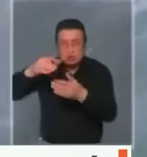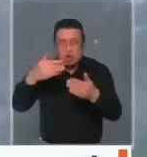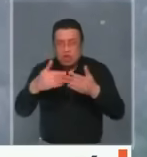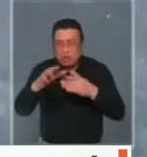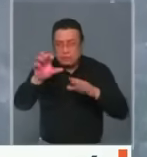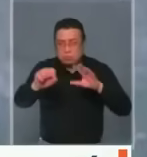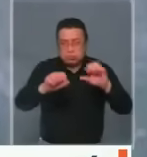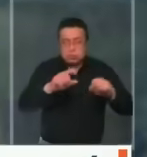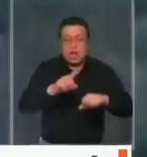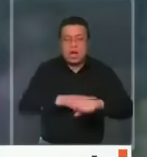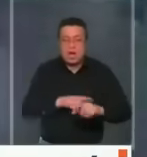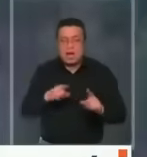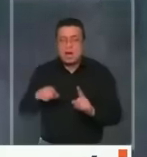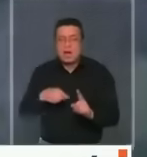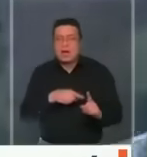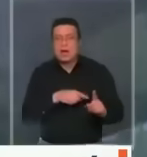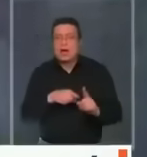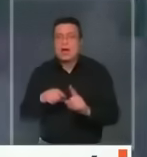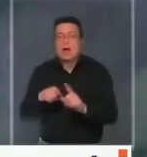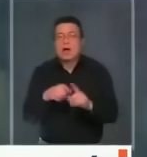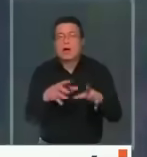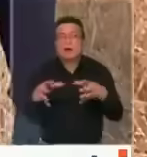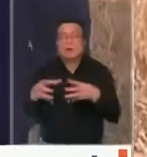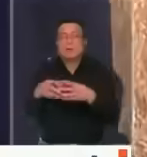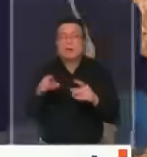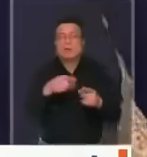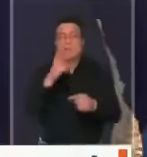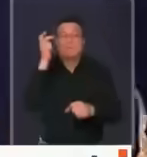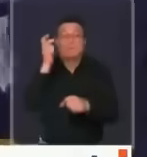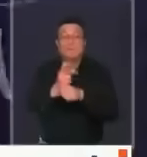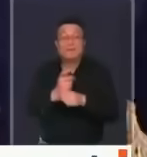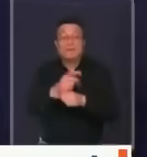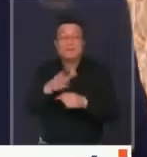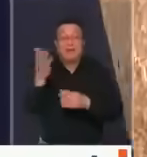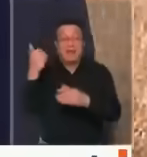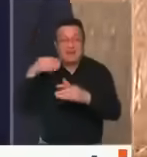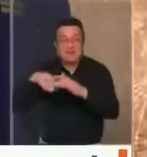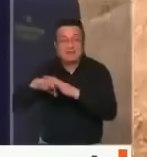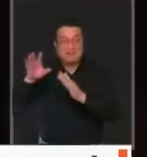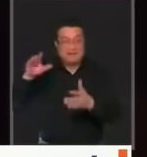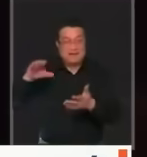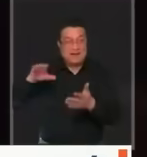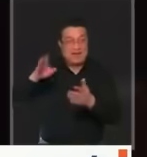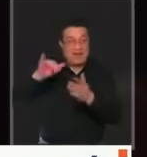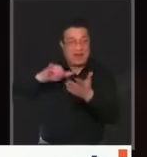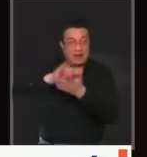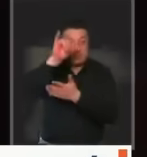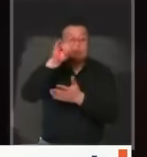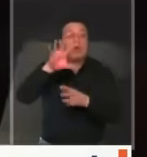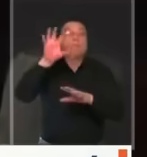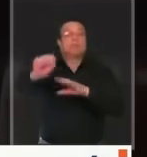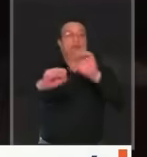momento de las detenciones de gran parte de la banda que asaltó las bodegas de Arosan.